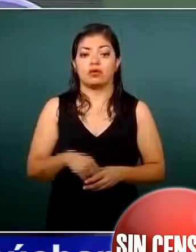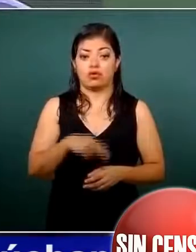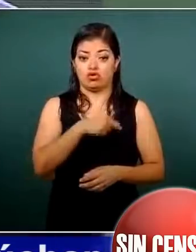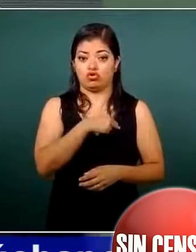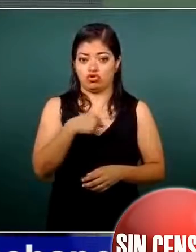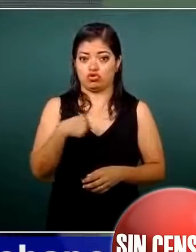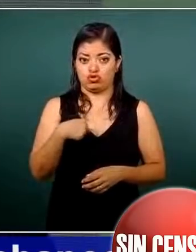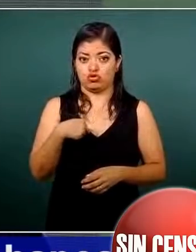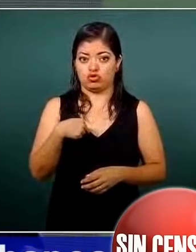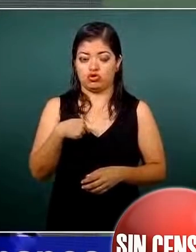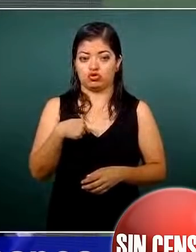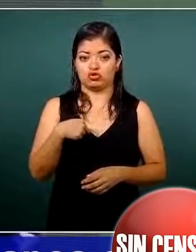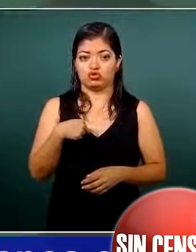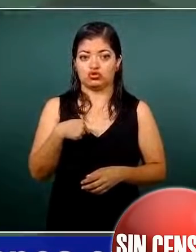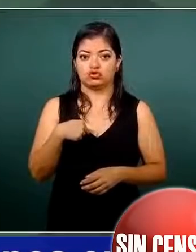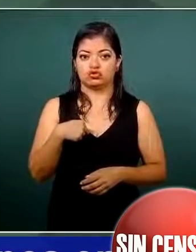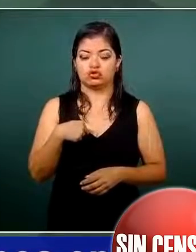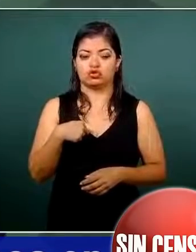hemos